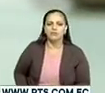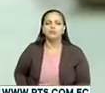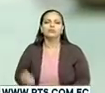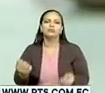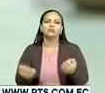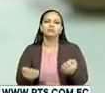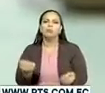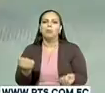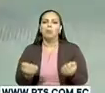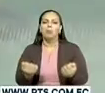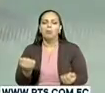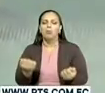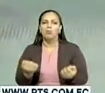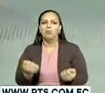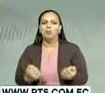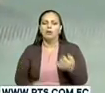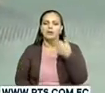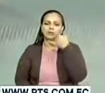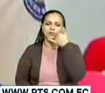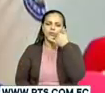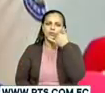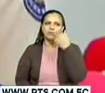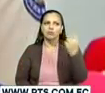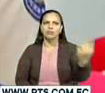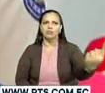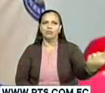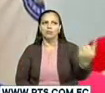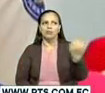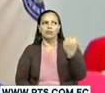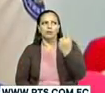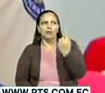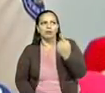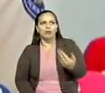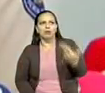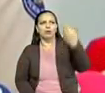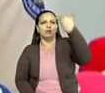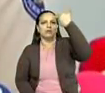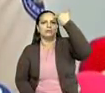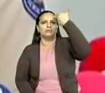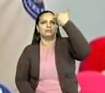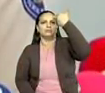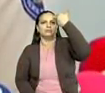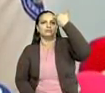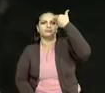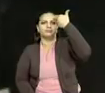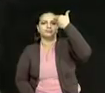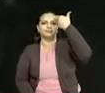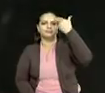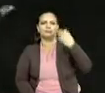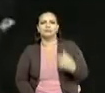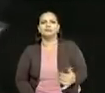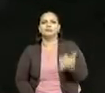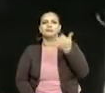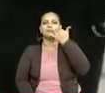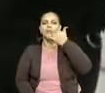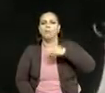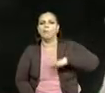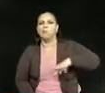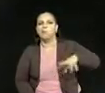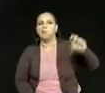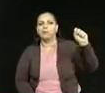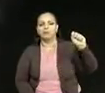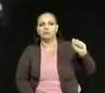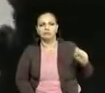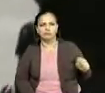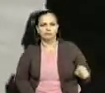condiciones, provisto de un arma de fuego, intimidaba y sometía a las víctimas, les arrebataba los bienes